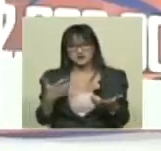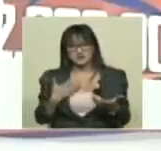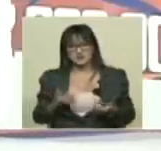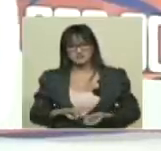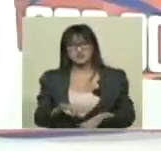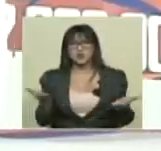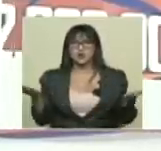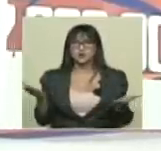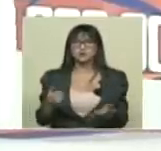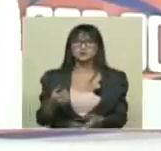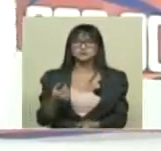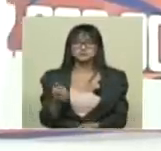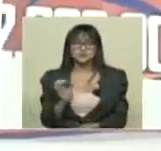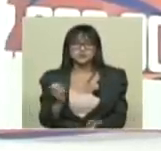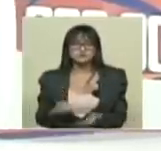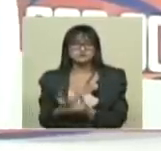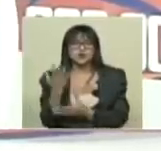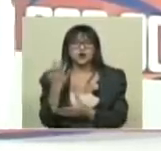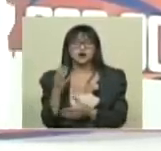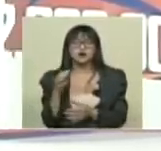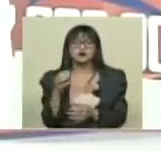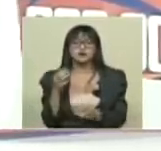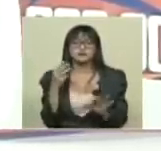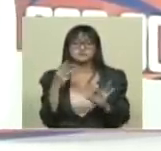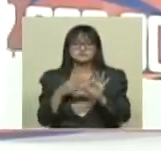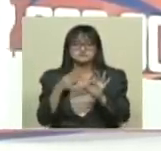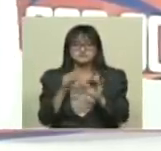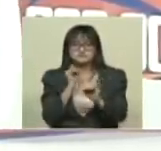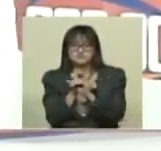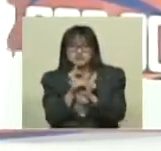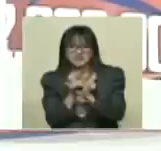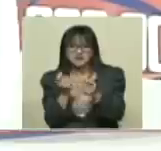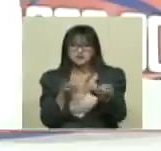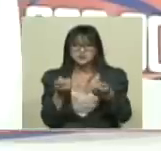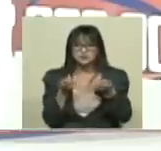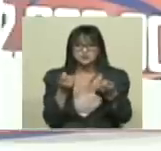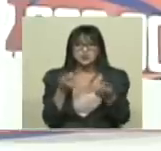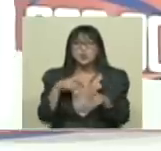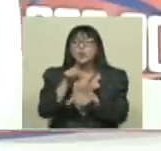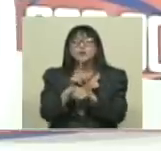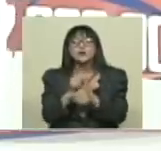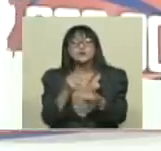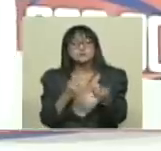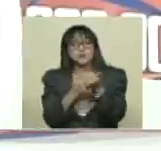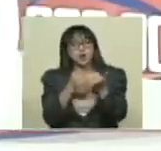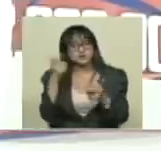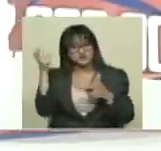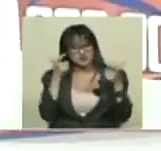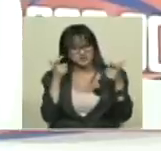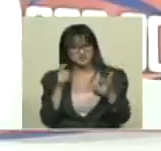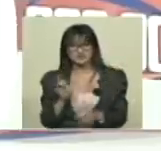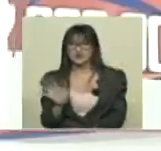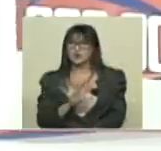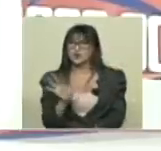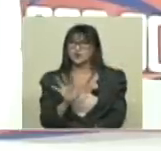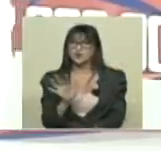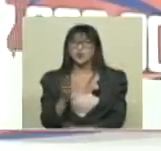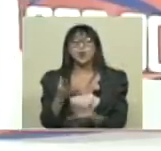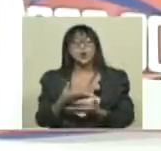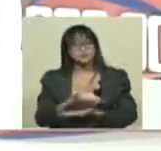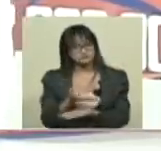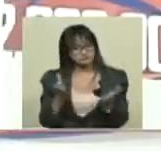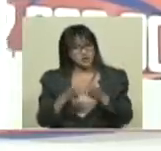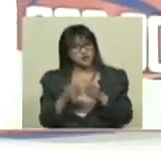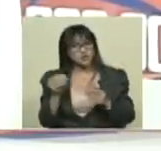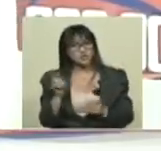¿O es que yo estoy creando el sistema de criptomonedas y de minado solo para los chavistas? ¿O lo he creado para todos los